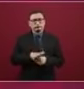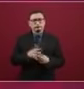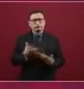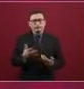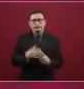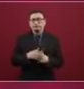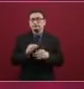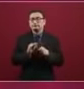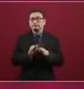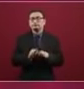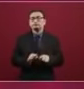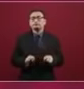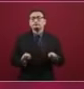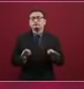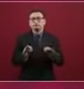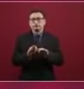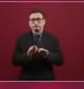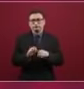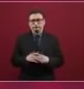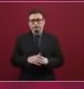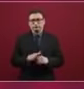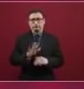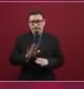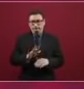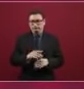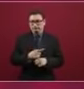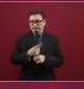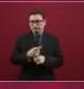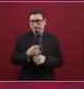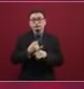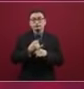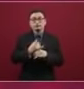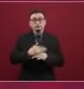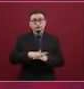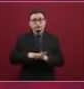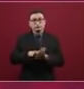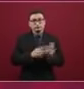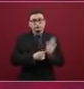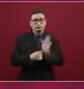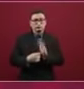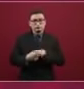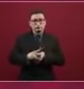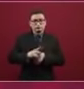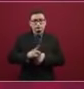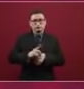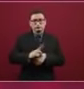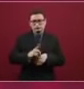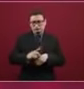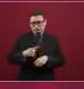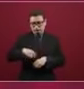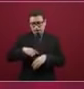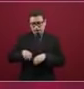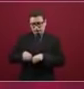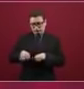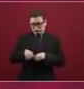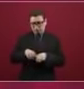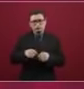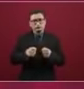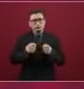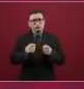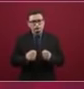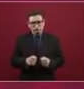Lo importante, a ver, primeramente la información diaria que se presenta en el Gabinete de Seguridad